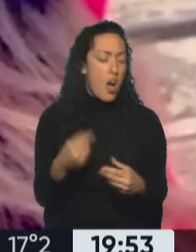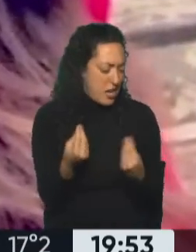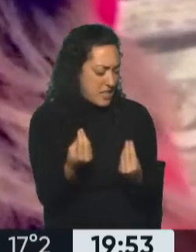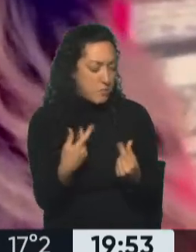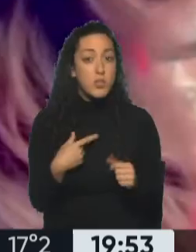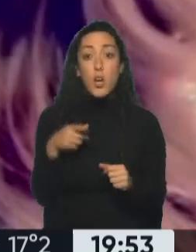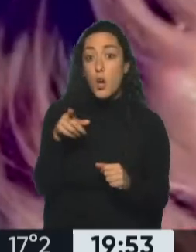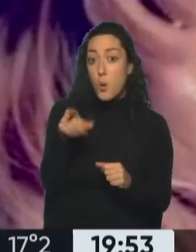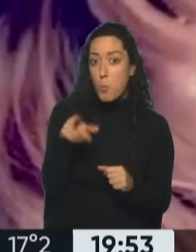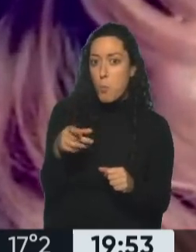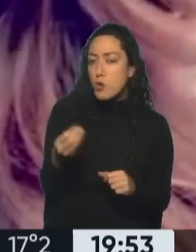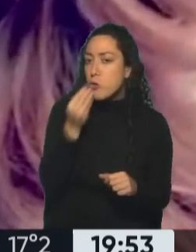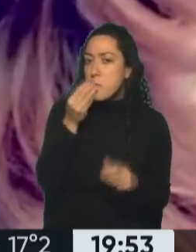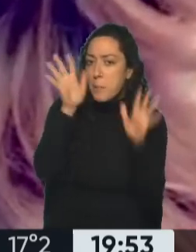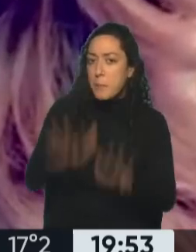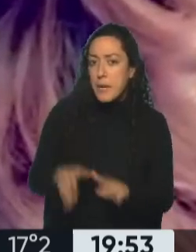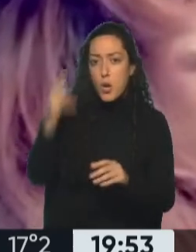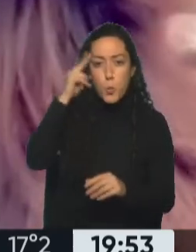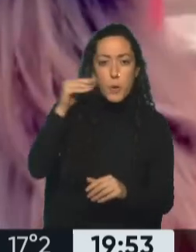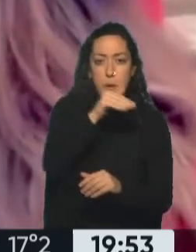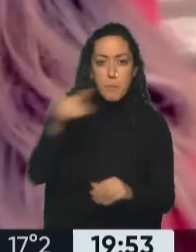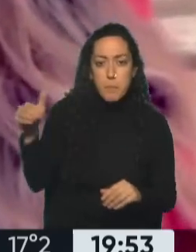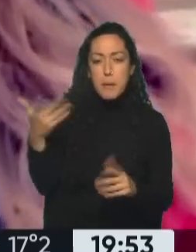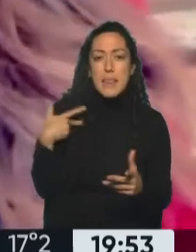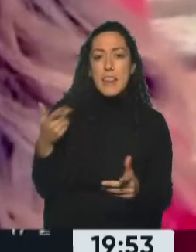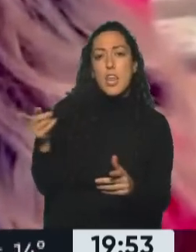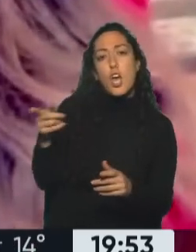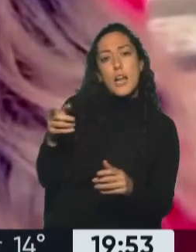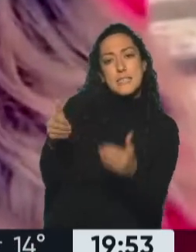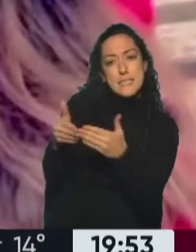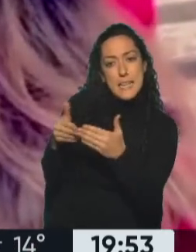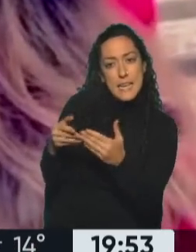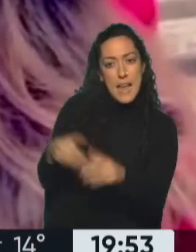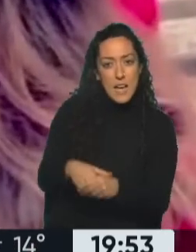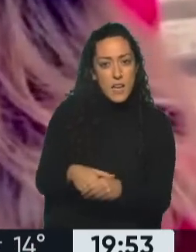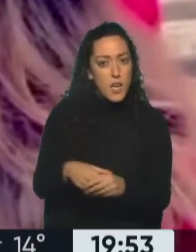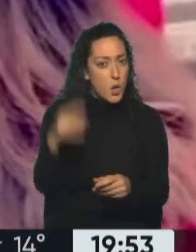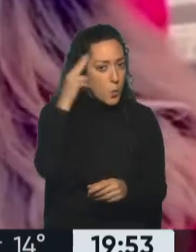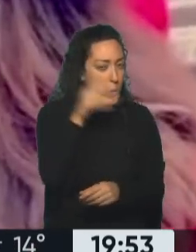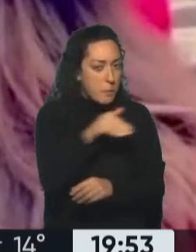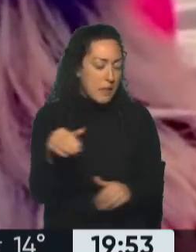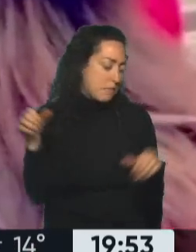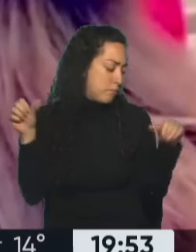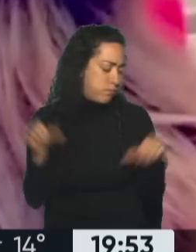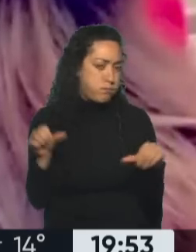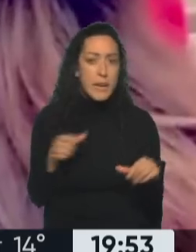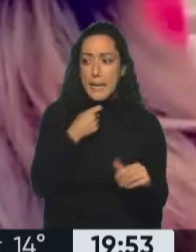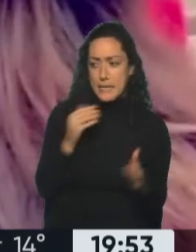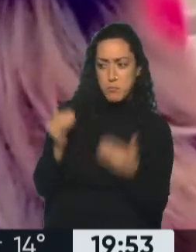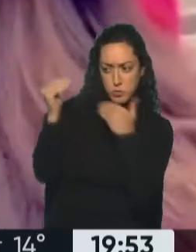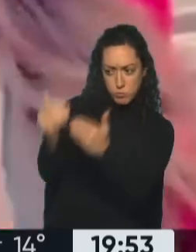Ahora tienes una cena programada a las 9:30 en el Vips de la esquina. Uf, 9:30 me viene fatal. ¿Quieres que la